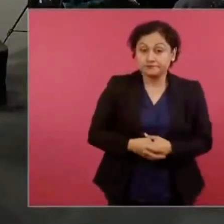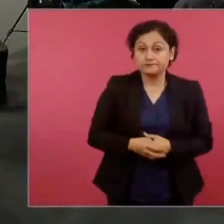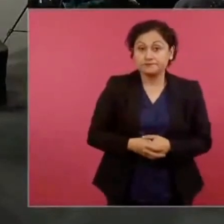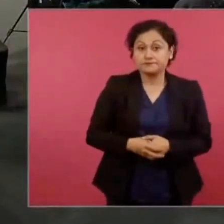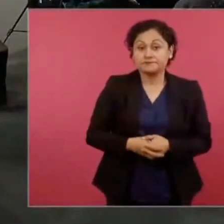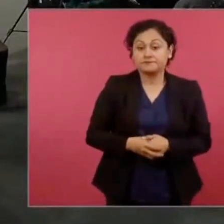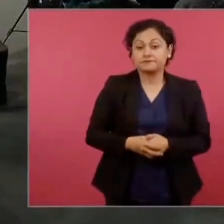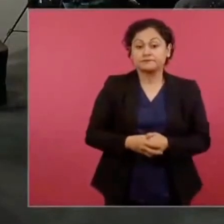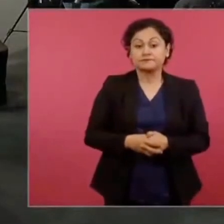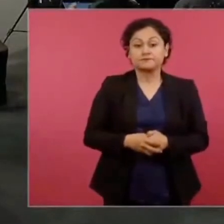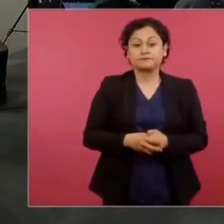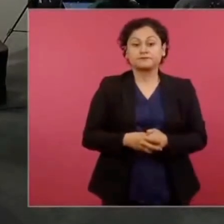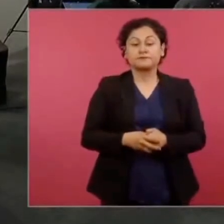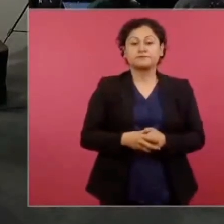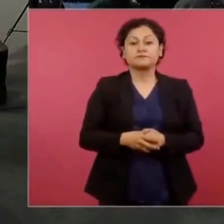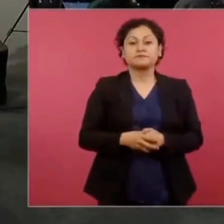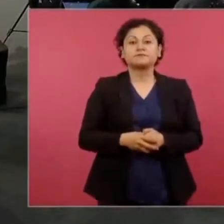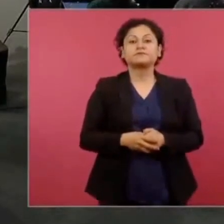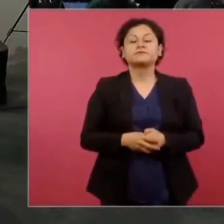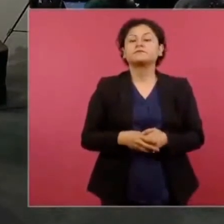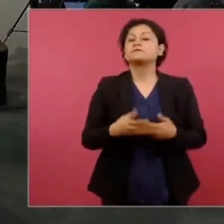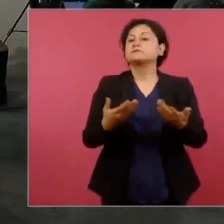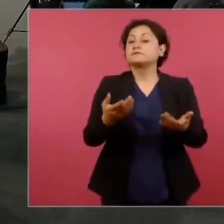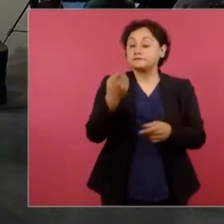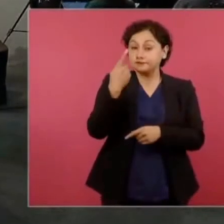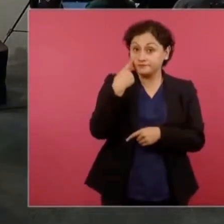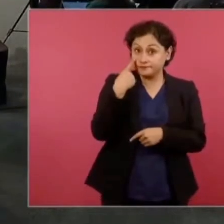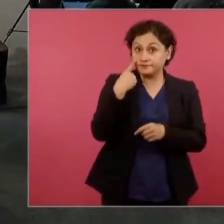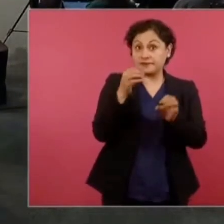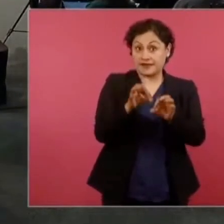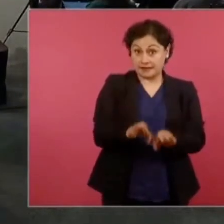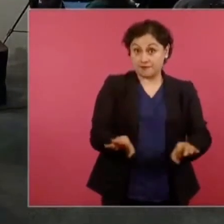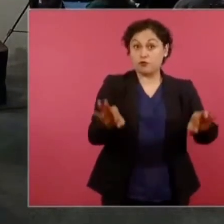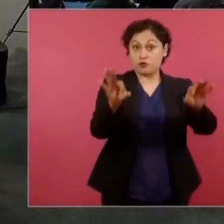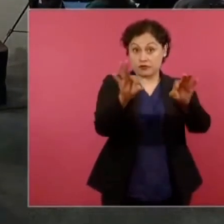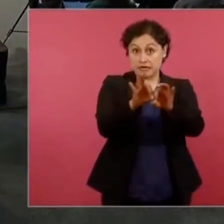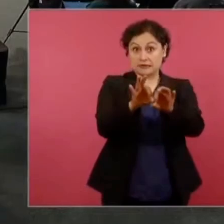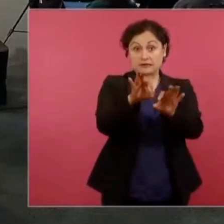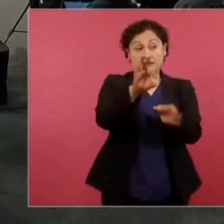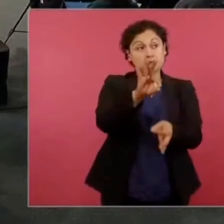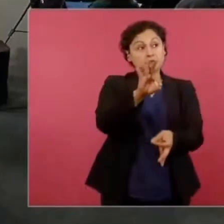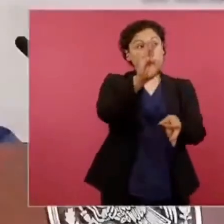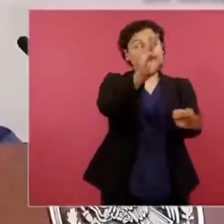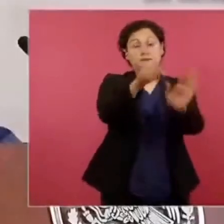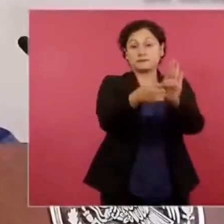Y tiene la misma información del qué cártel importante es la transparencia,